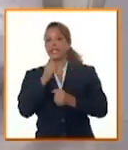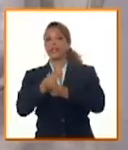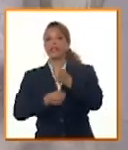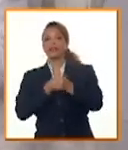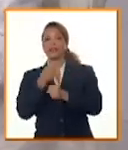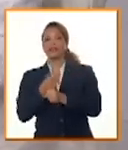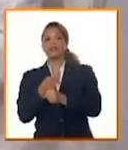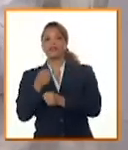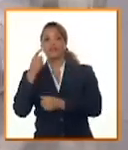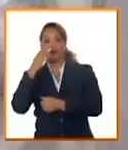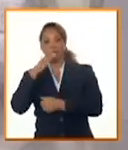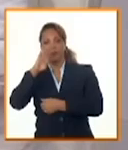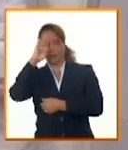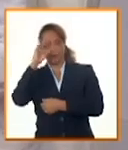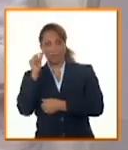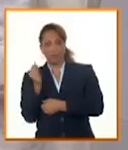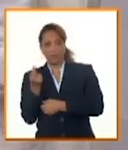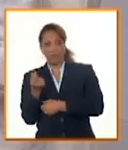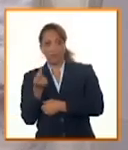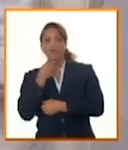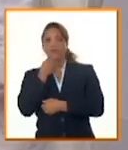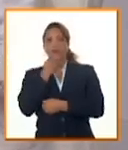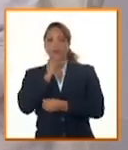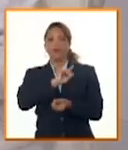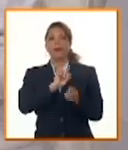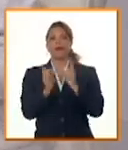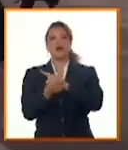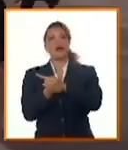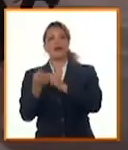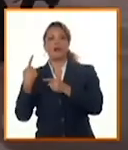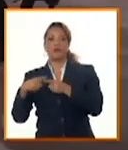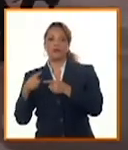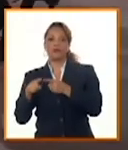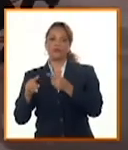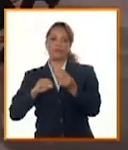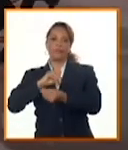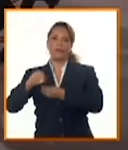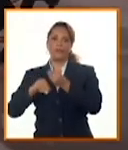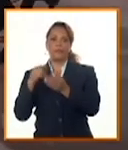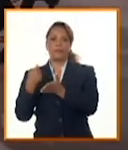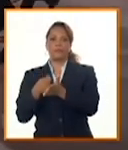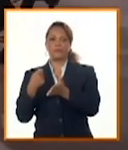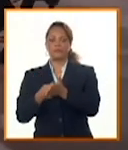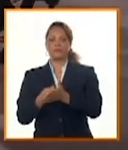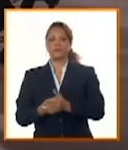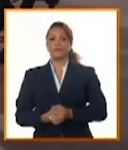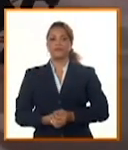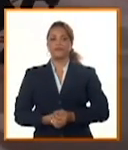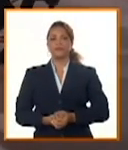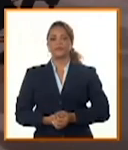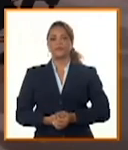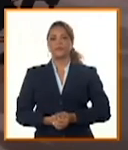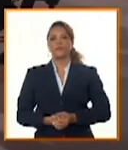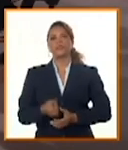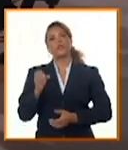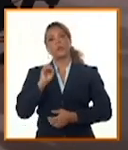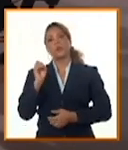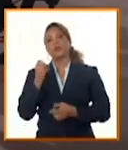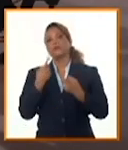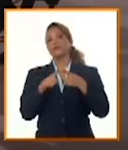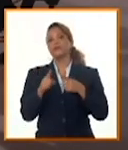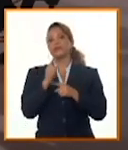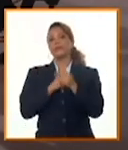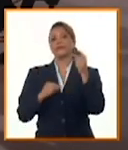del efectivo podemos destinar esas Divisas a otros beneficios de formación digital de la banca no O a otra o